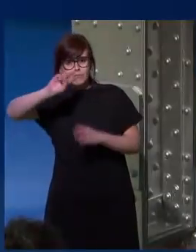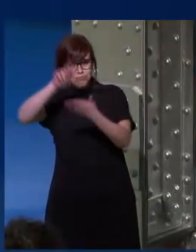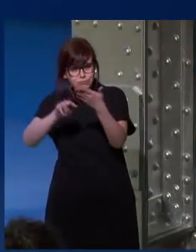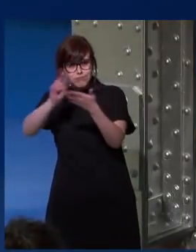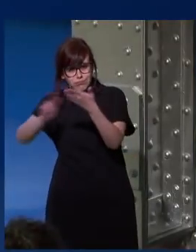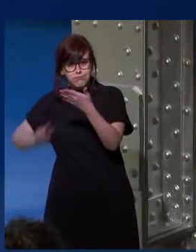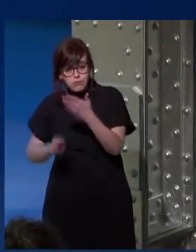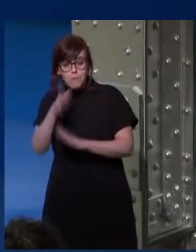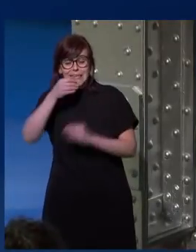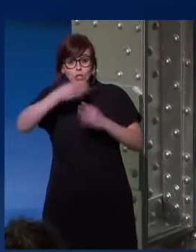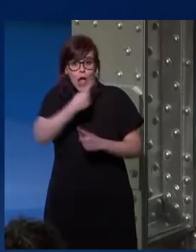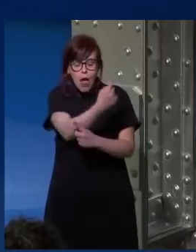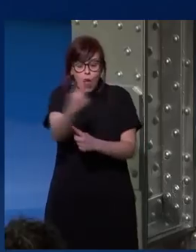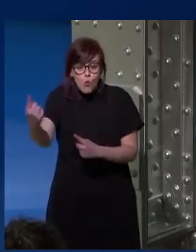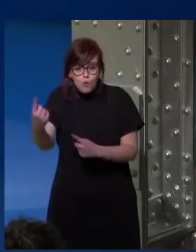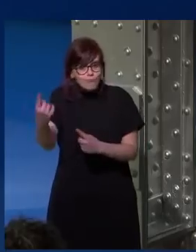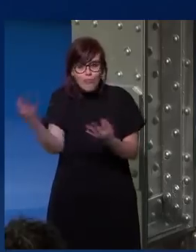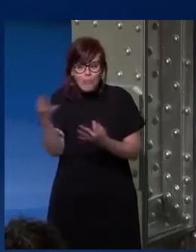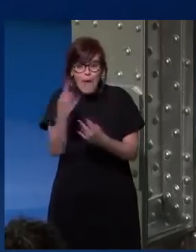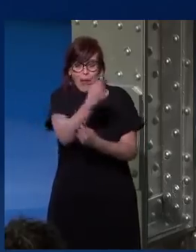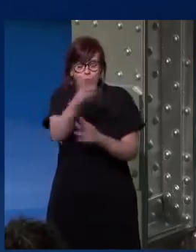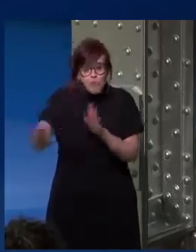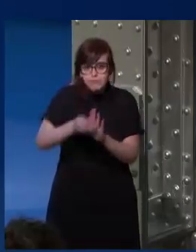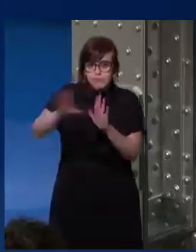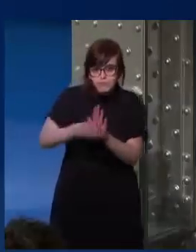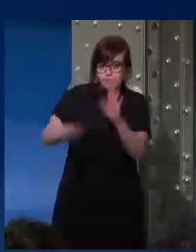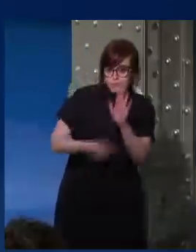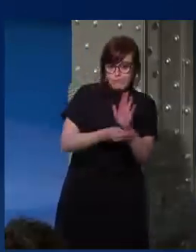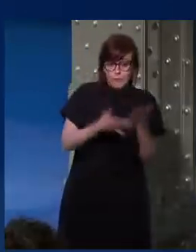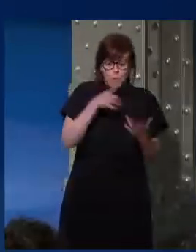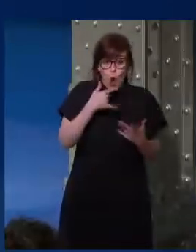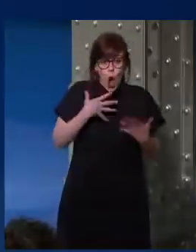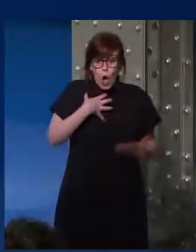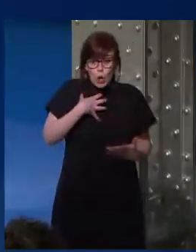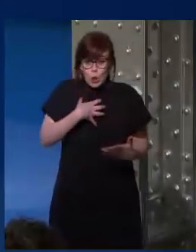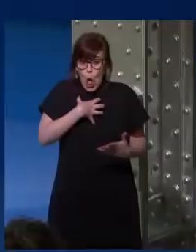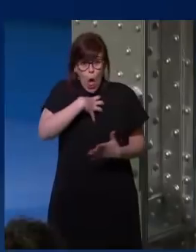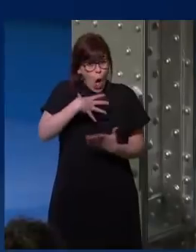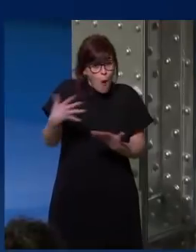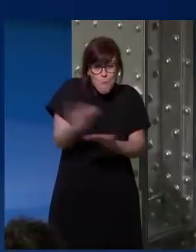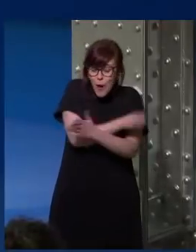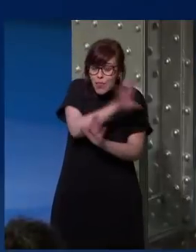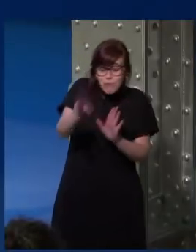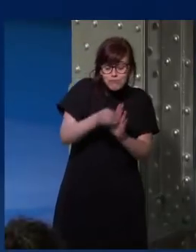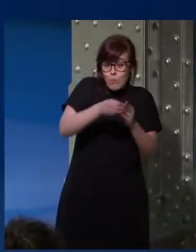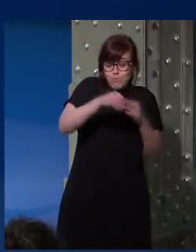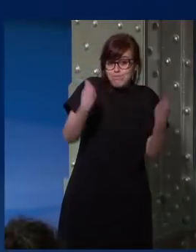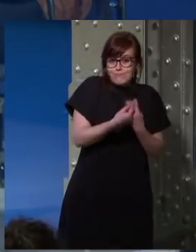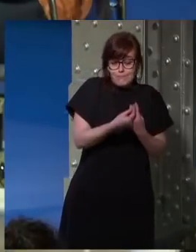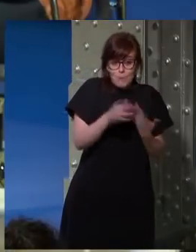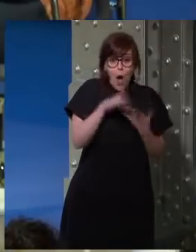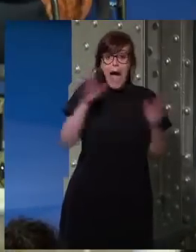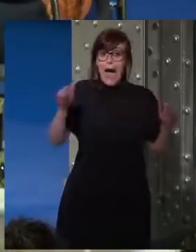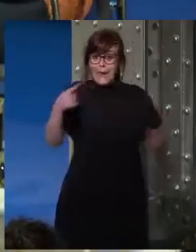historias también son tremendas. Y dices, esas mujeres tienen que estar en el libro. Llega un momento que dices, no las puedo meter a todas, porque aquí Ángeles decía,